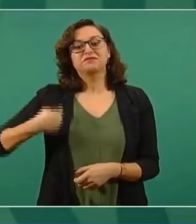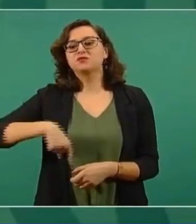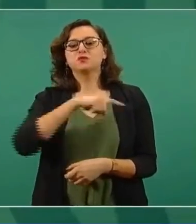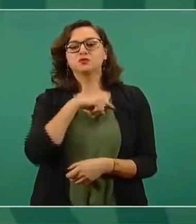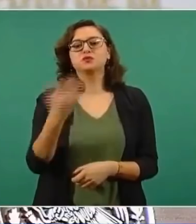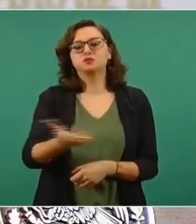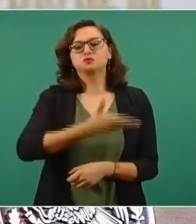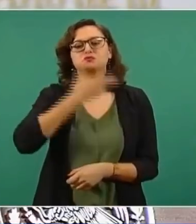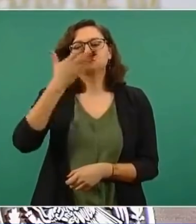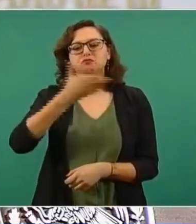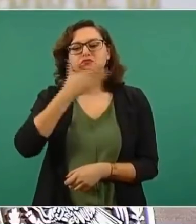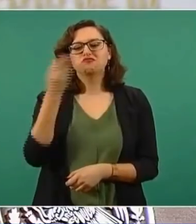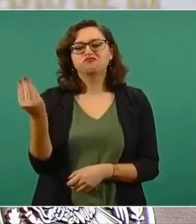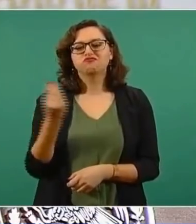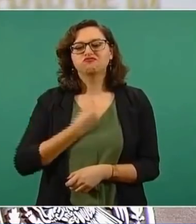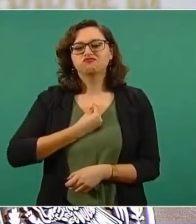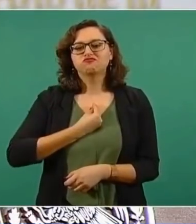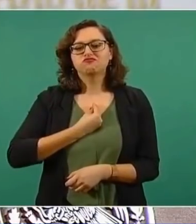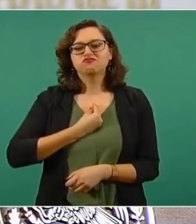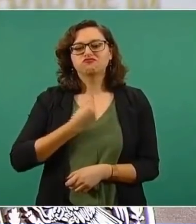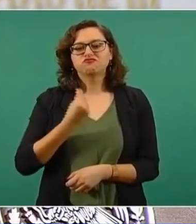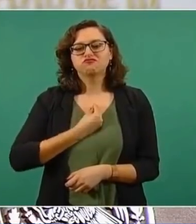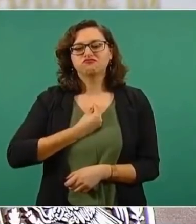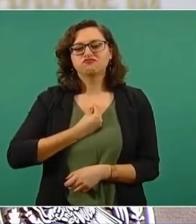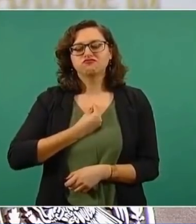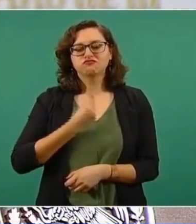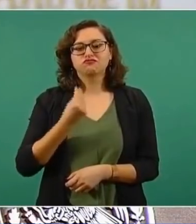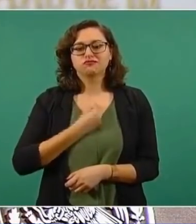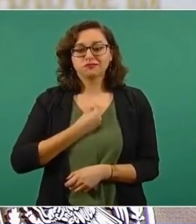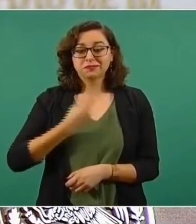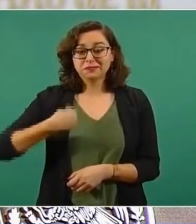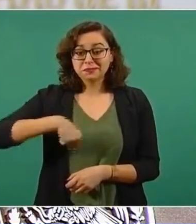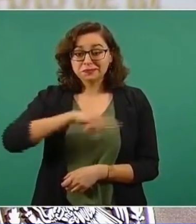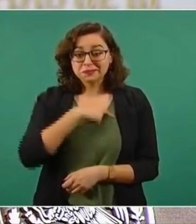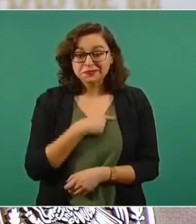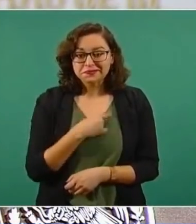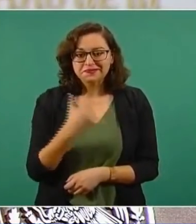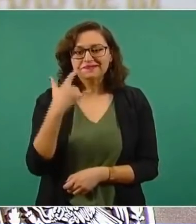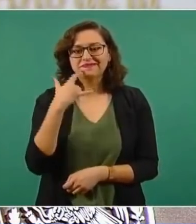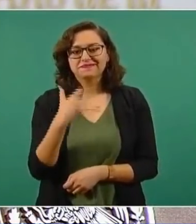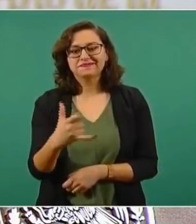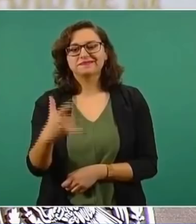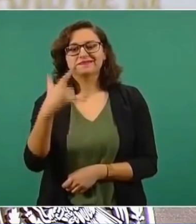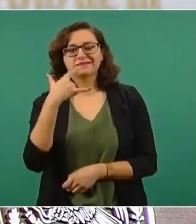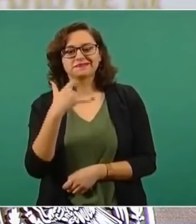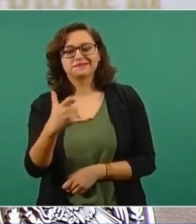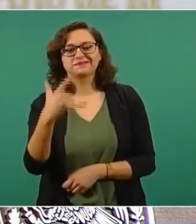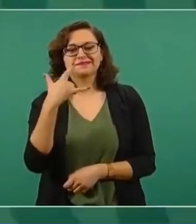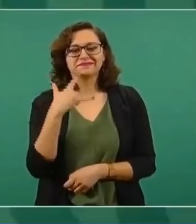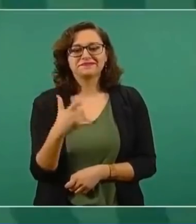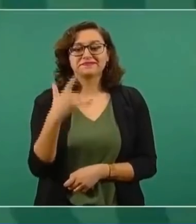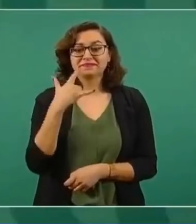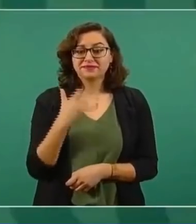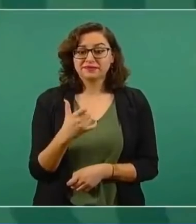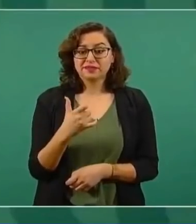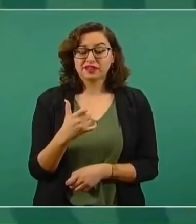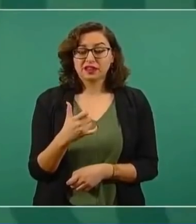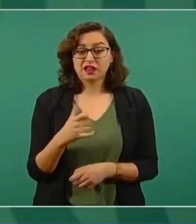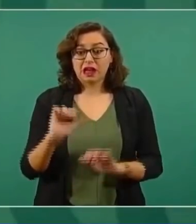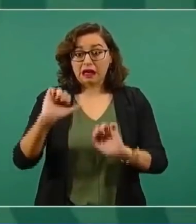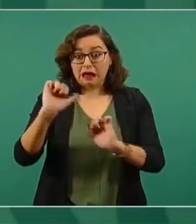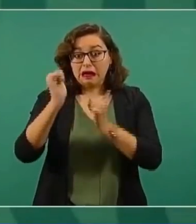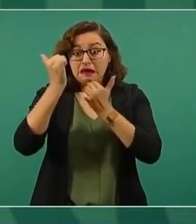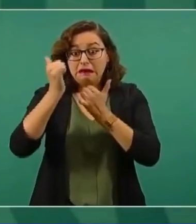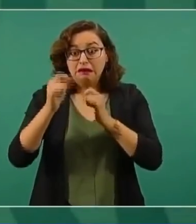a resistir y además somos muy perseverantes. No vamos a dar ni un paso atrás,